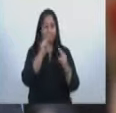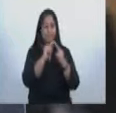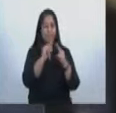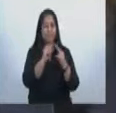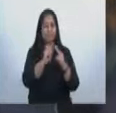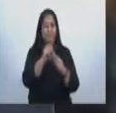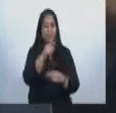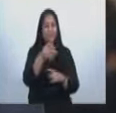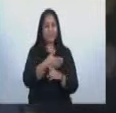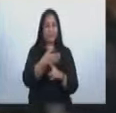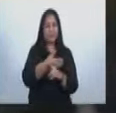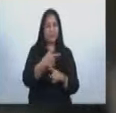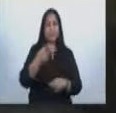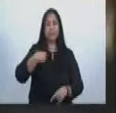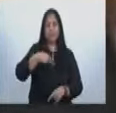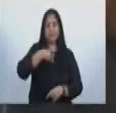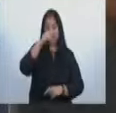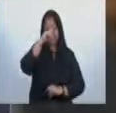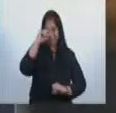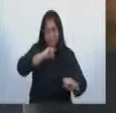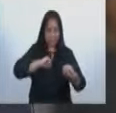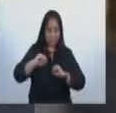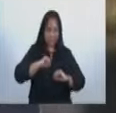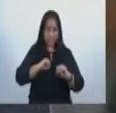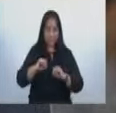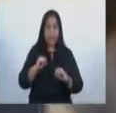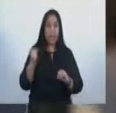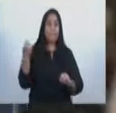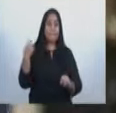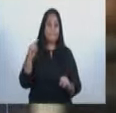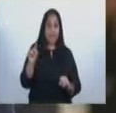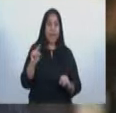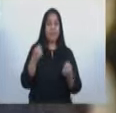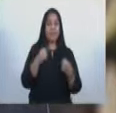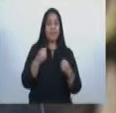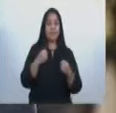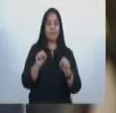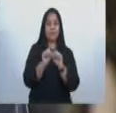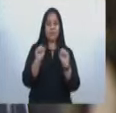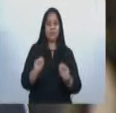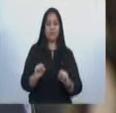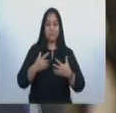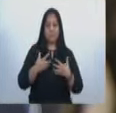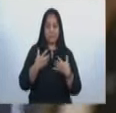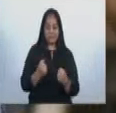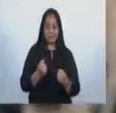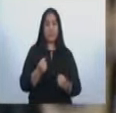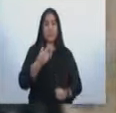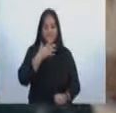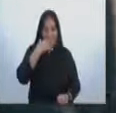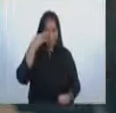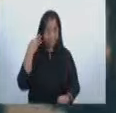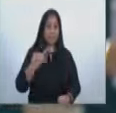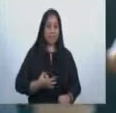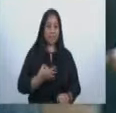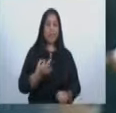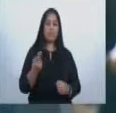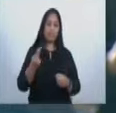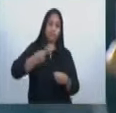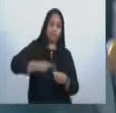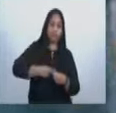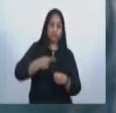eh nosotros estamos trabajando para construir un sistema de salud que efectivamente parte de